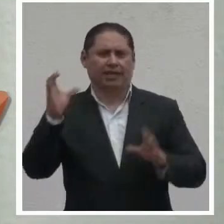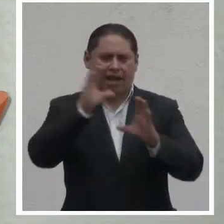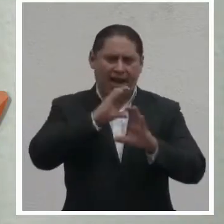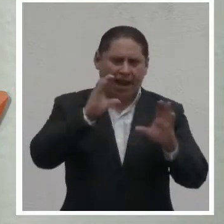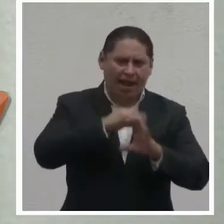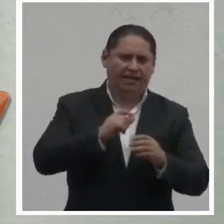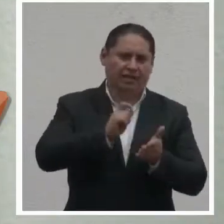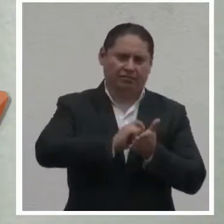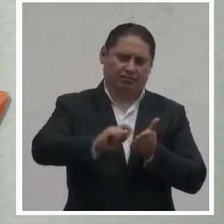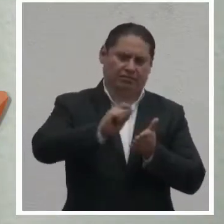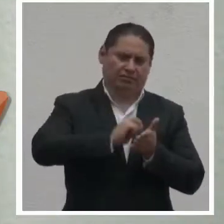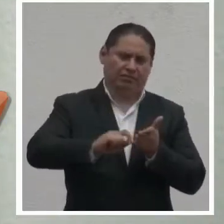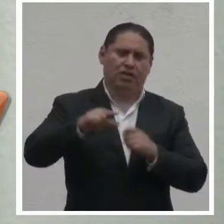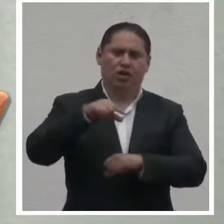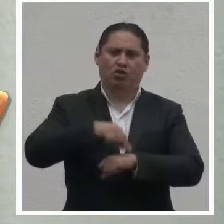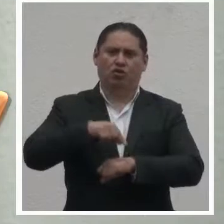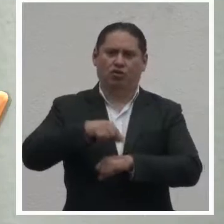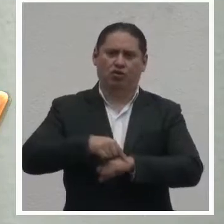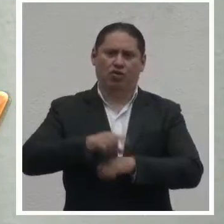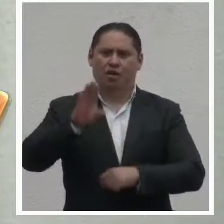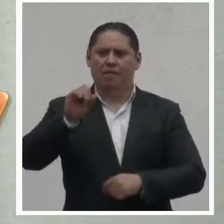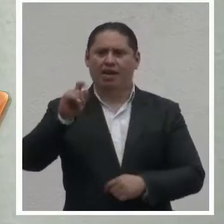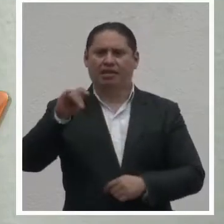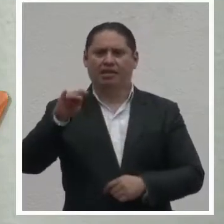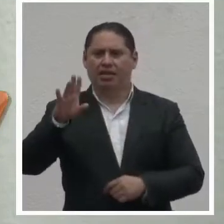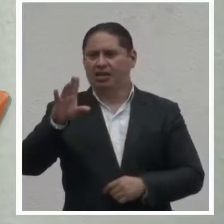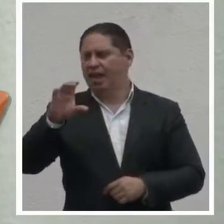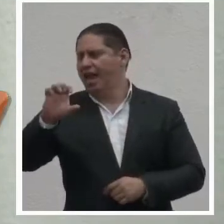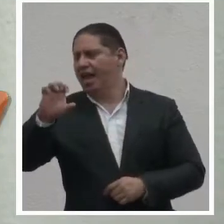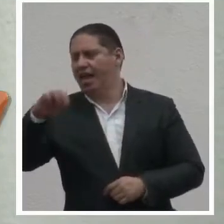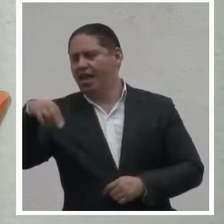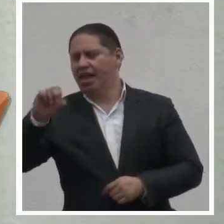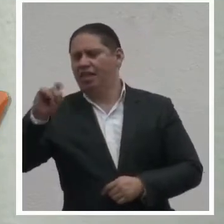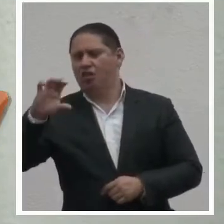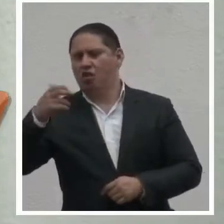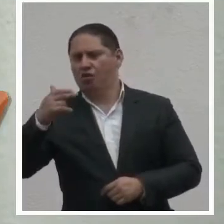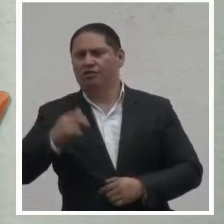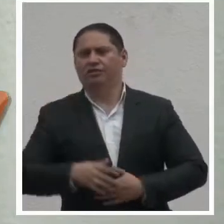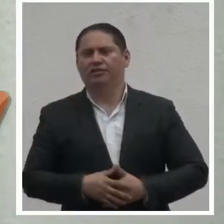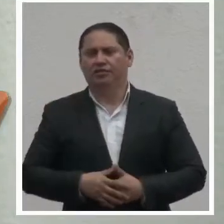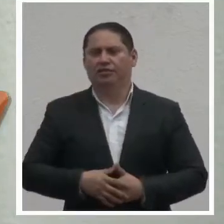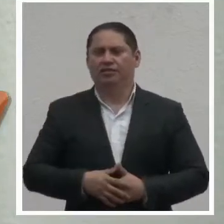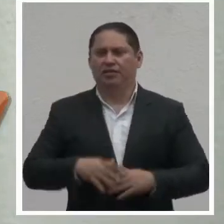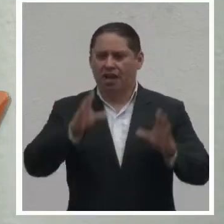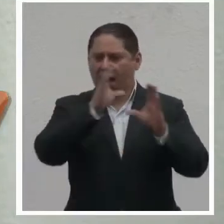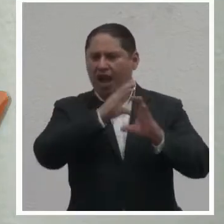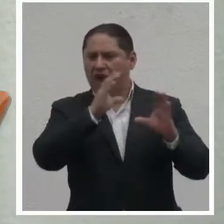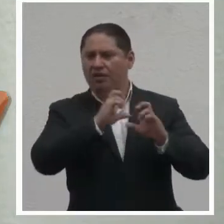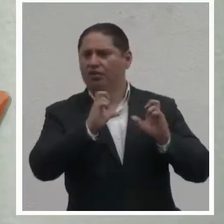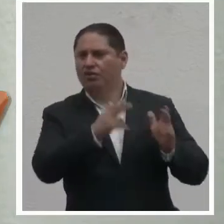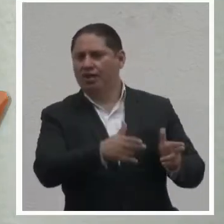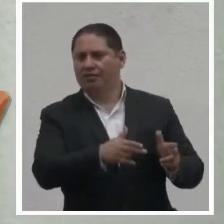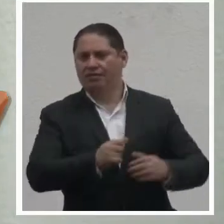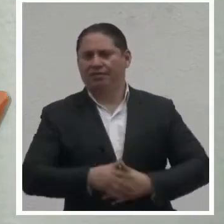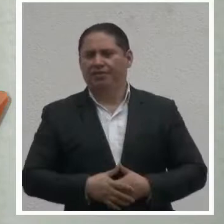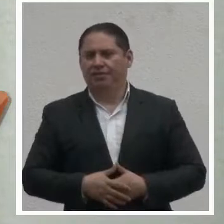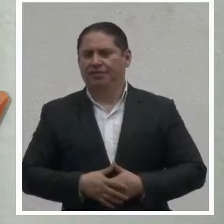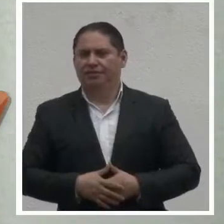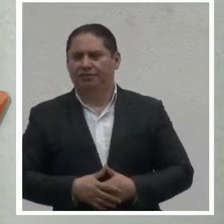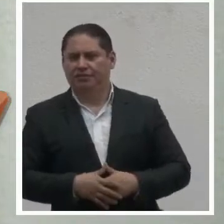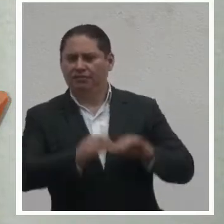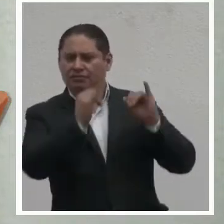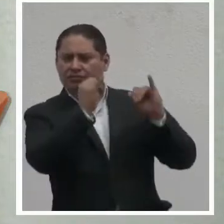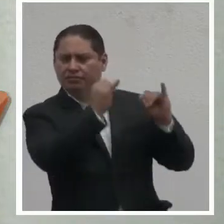escribió el doctor Enoch Cancino Casaonda en el Canto a Chiapas. La identidad